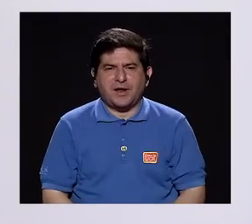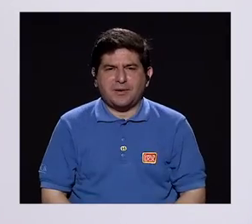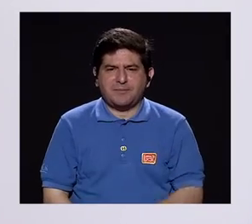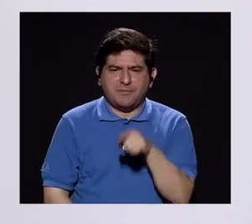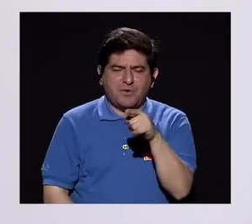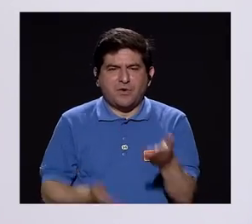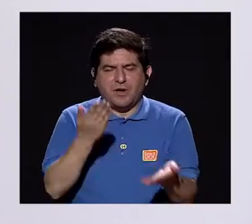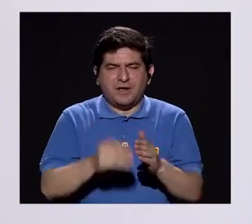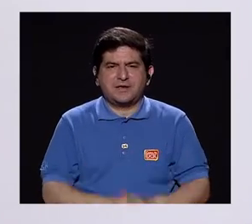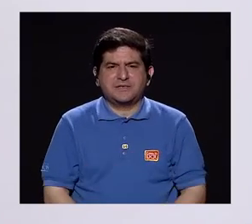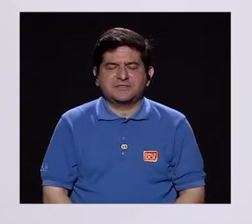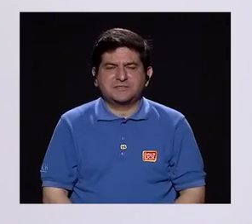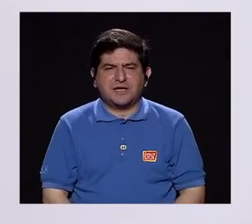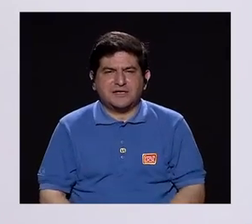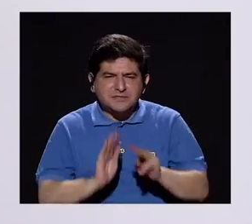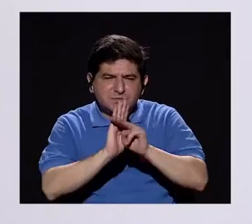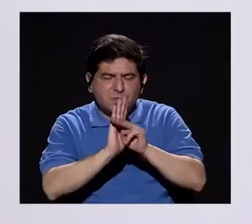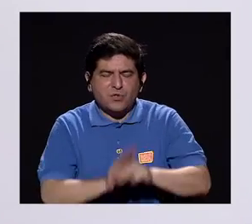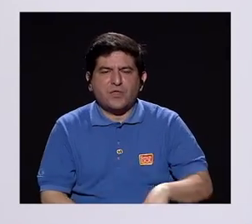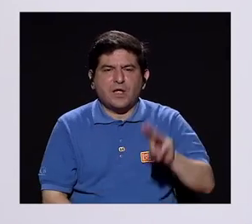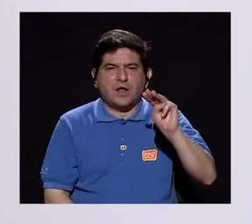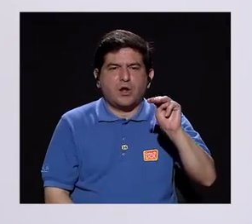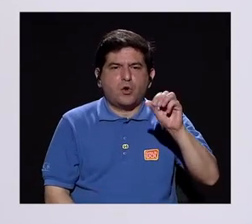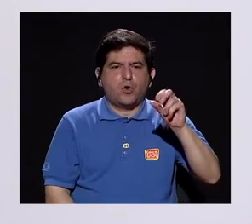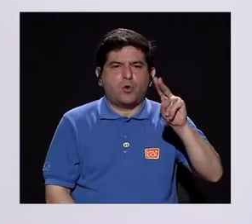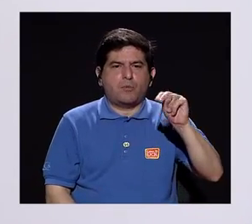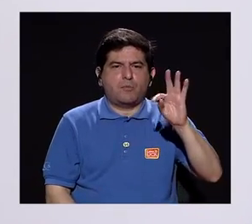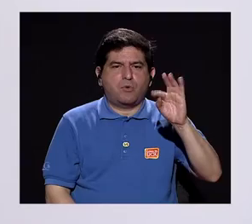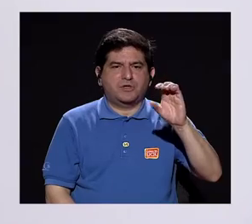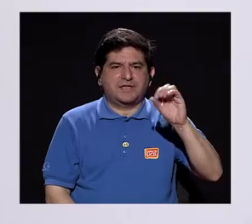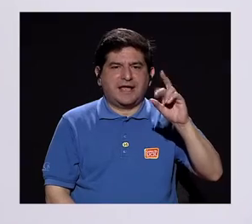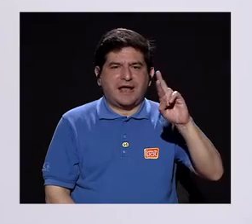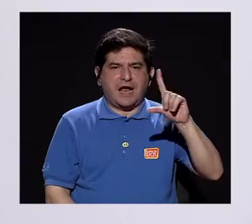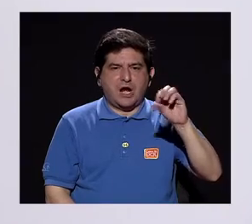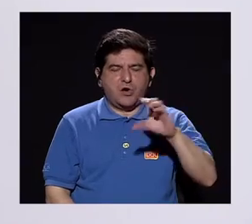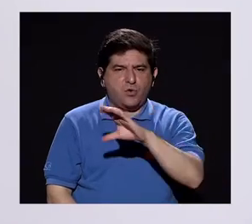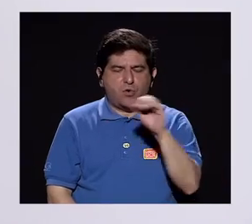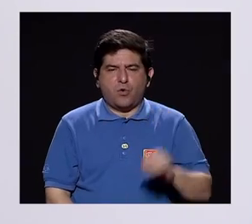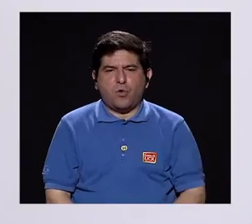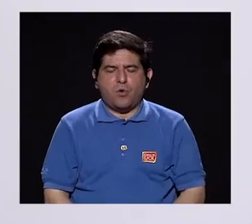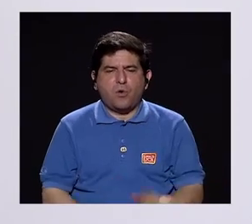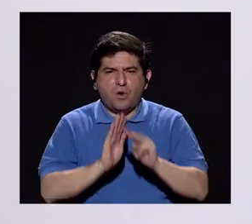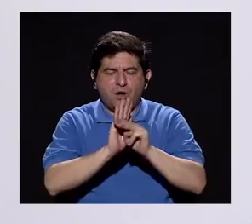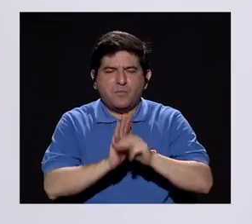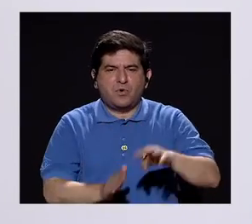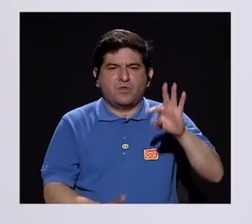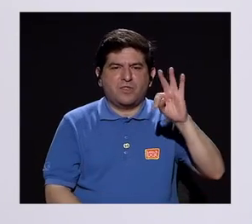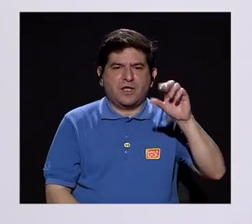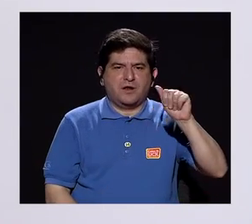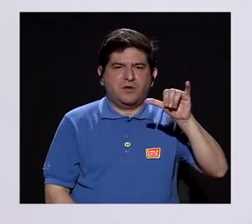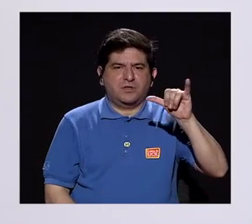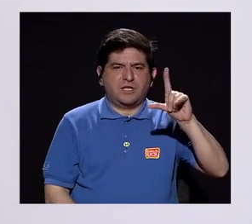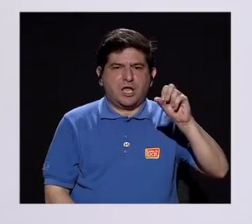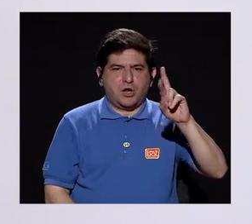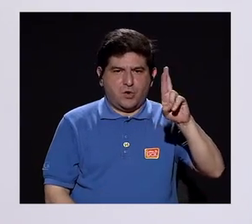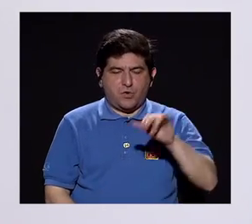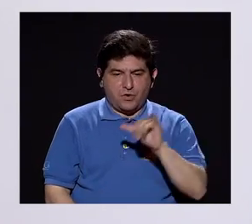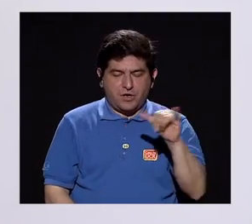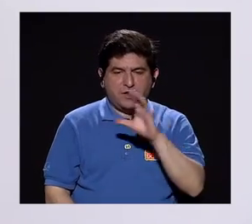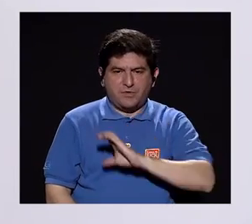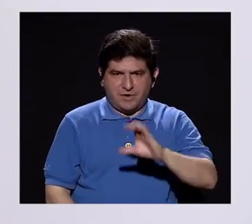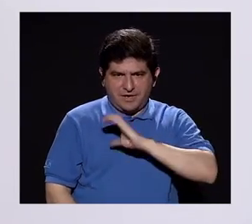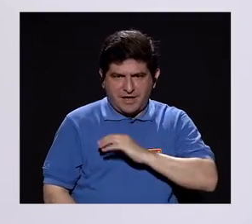simulaciones de montecarlo series de taylor entonces usamos esos mismos métodos como que fuera el suelo